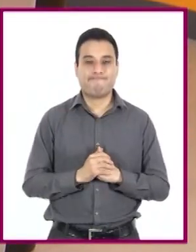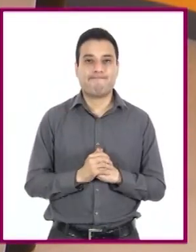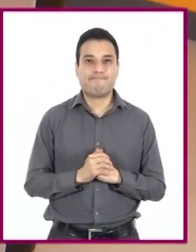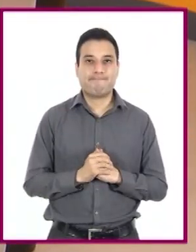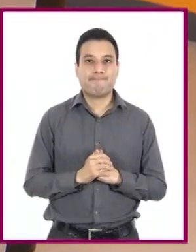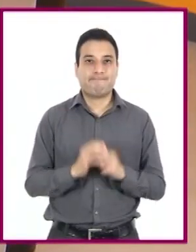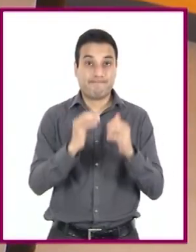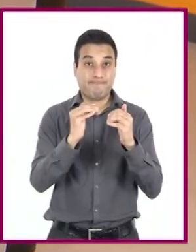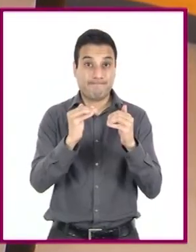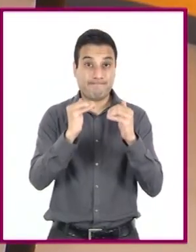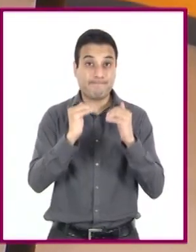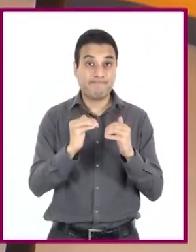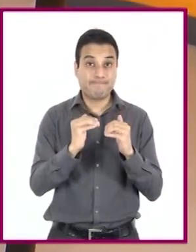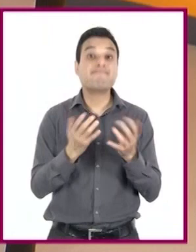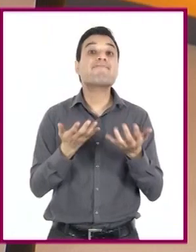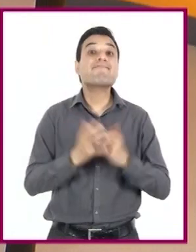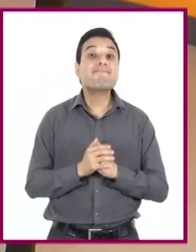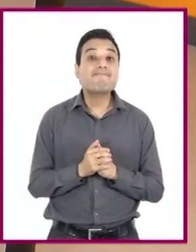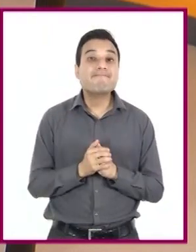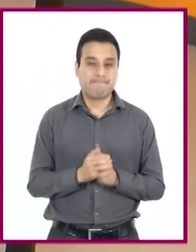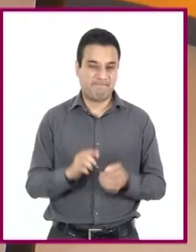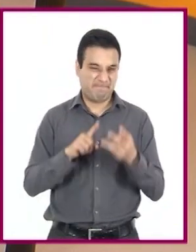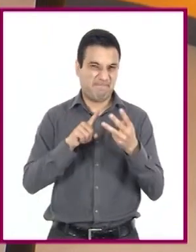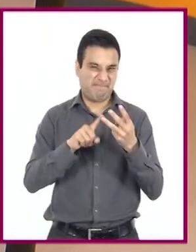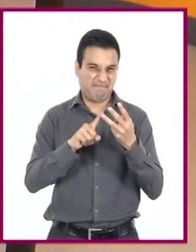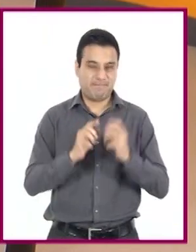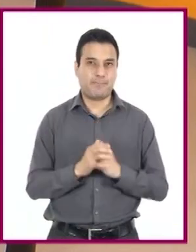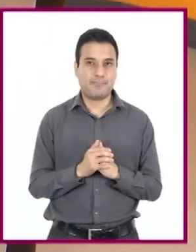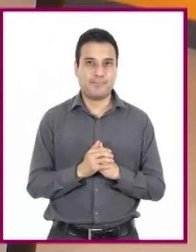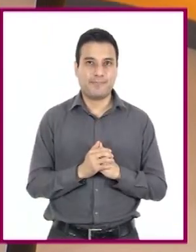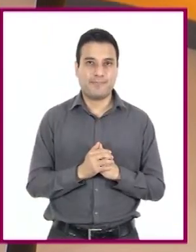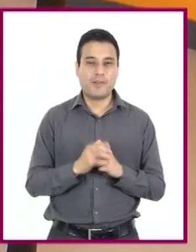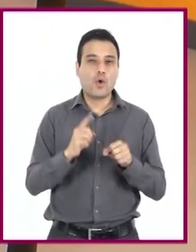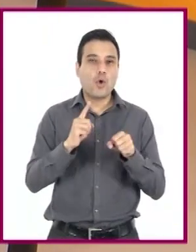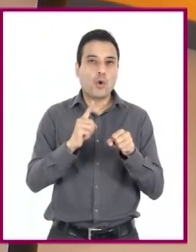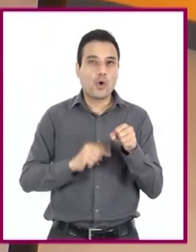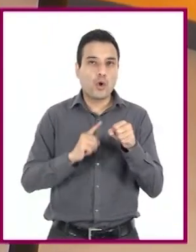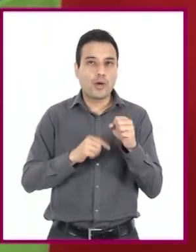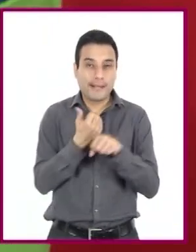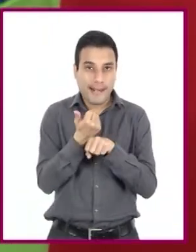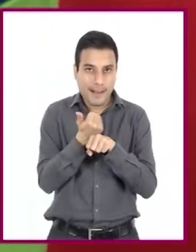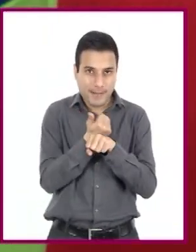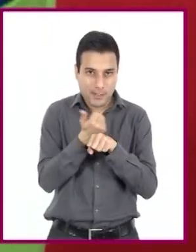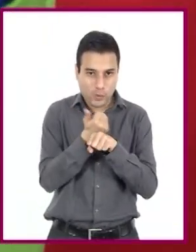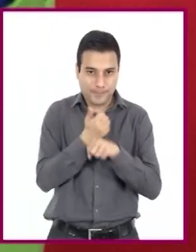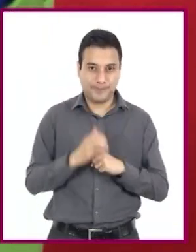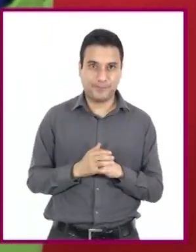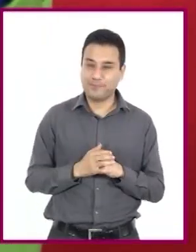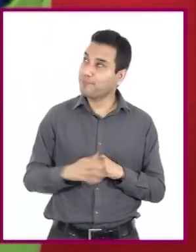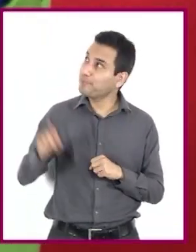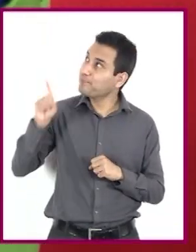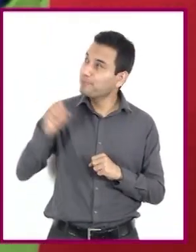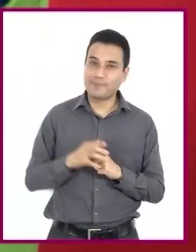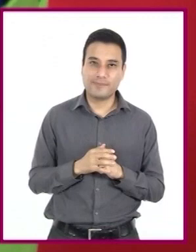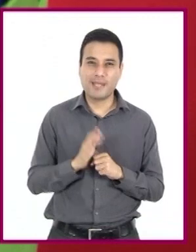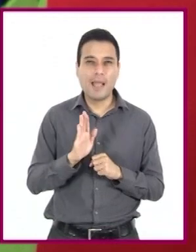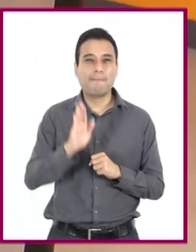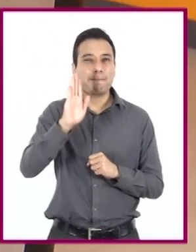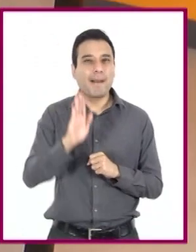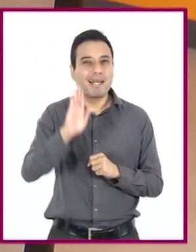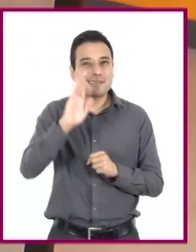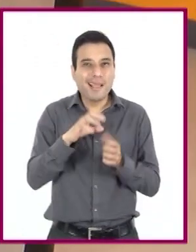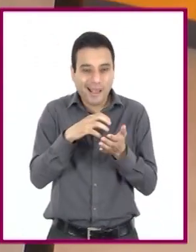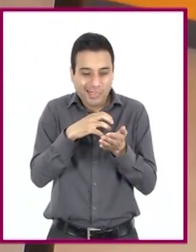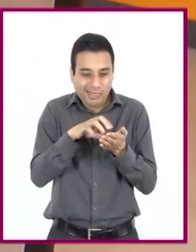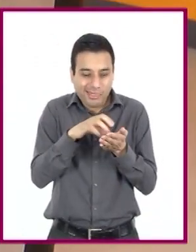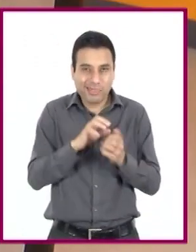La siguiente estructura que veremos está representada con color amarillo. Es de consistencia gelatinosa que llena el